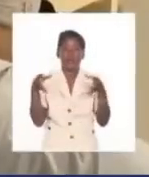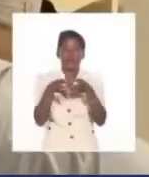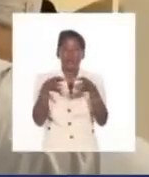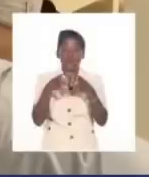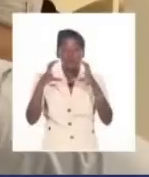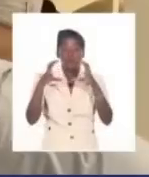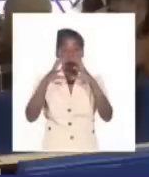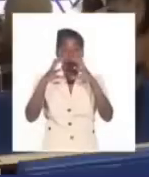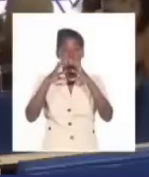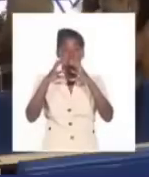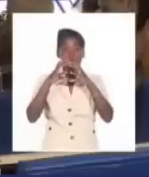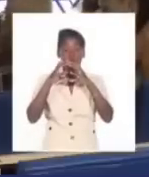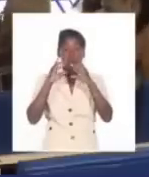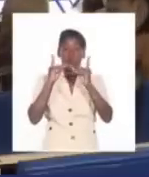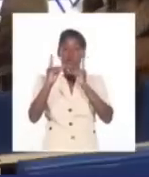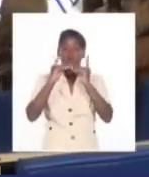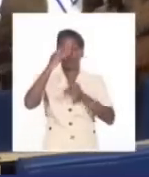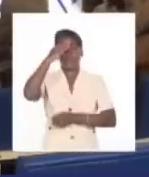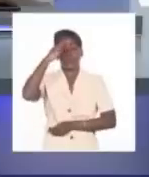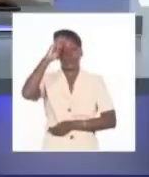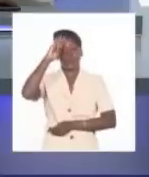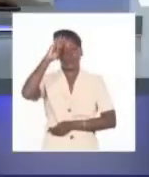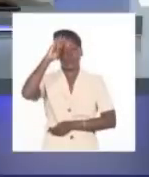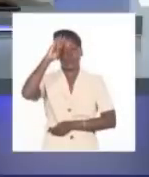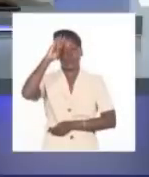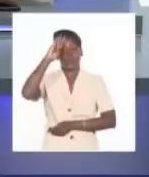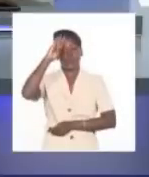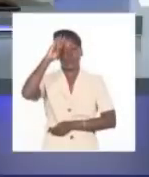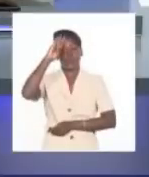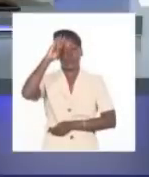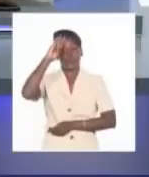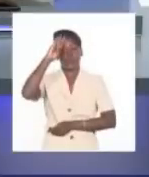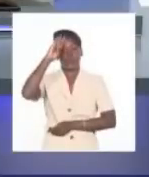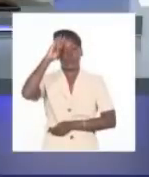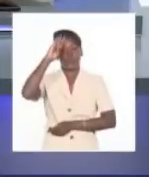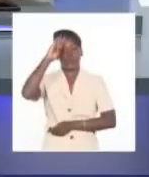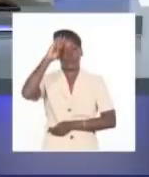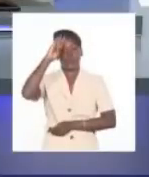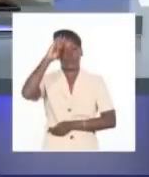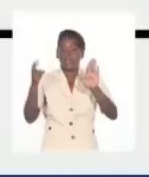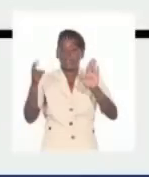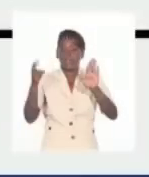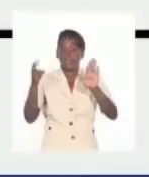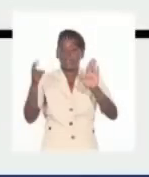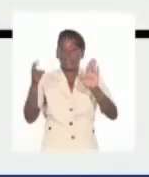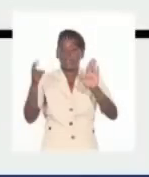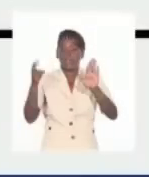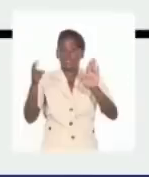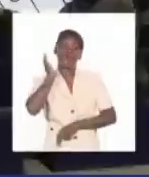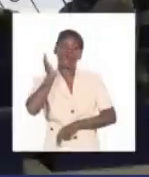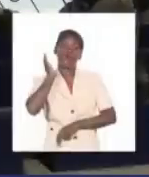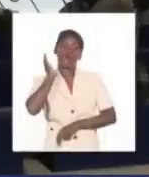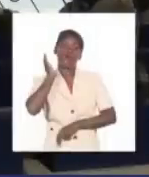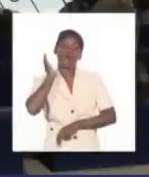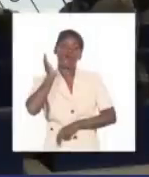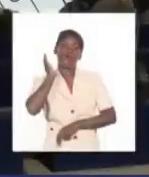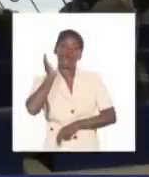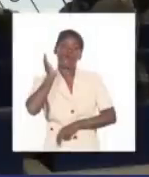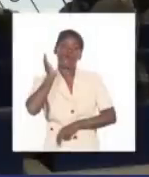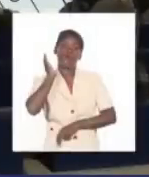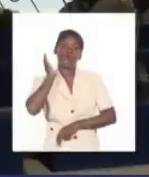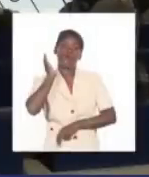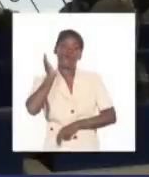Ramírez canal cubano de noticias pequeño equipo 300 gente más lo que tienen en el mundo Bueno